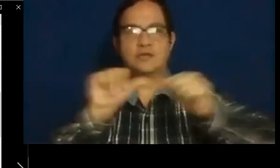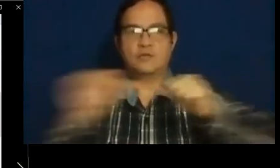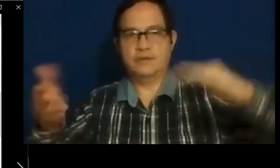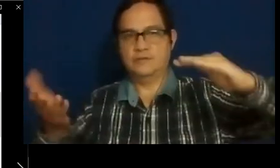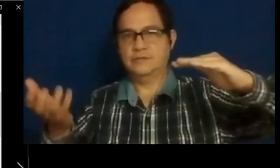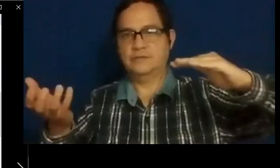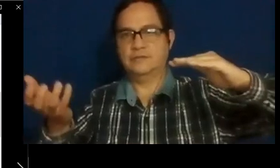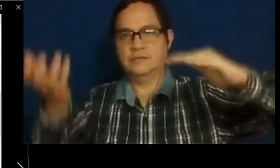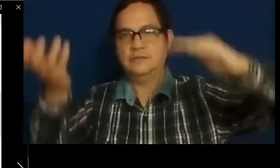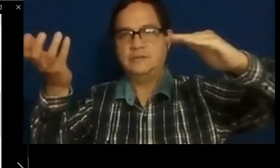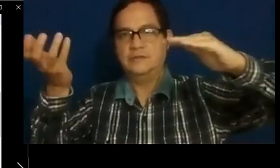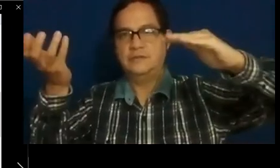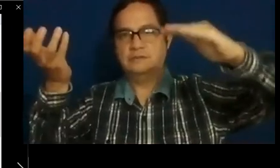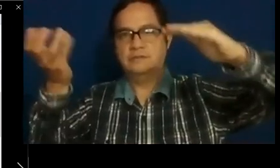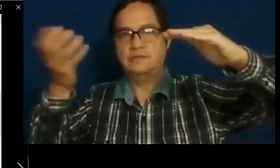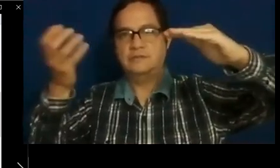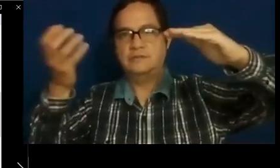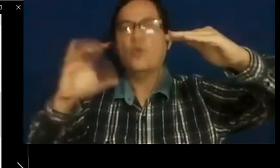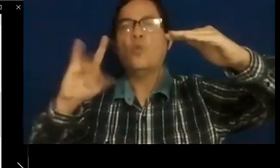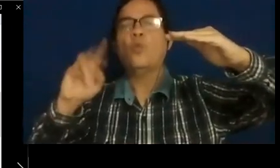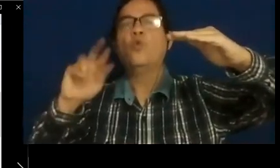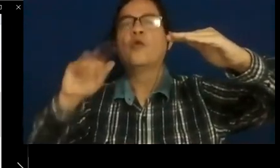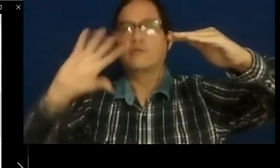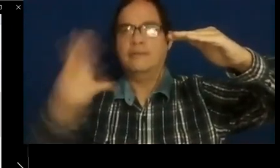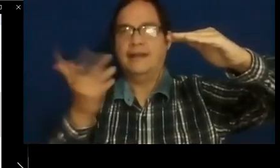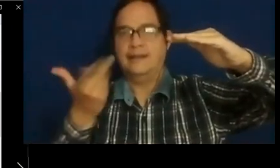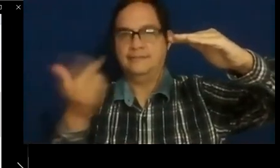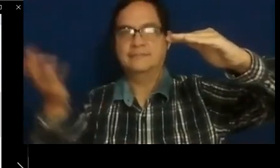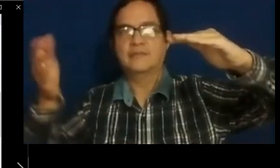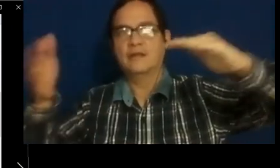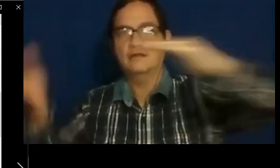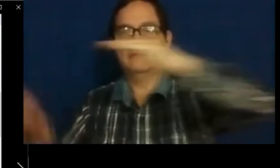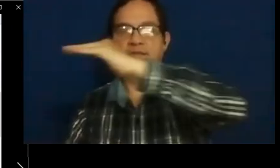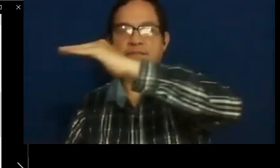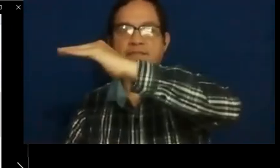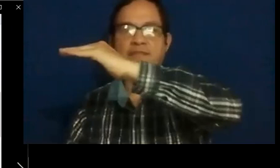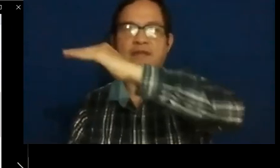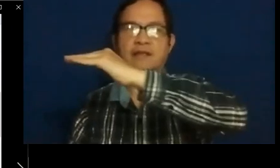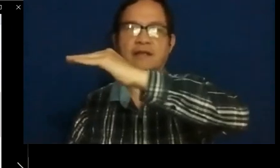¿Listo? Ujú. Urano, 250, 500 y distancia, y lo envío.